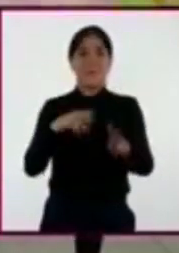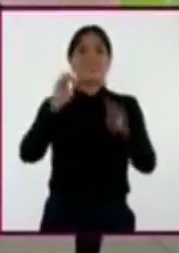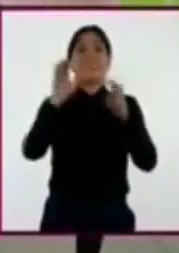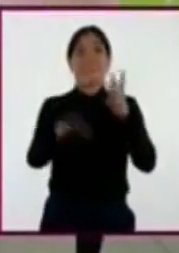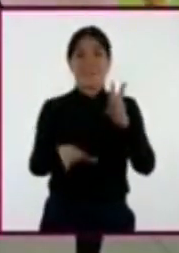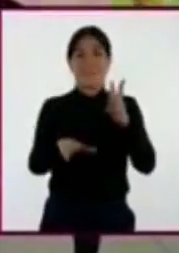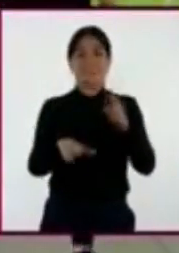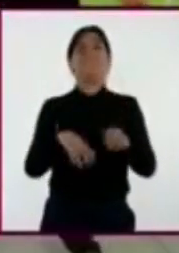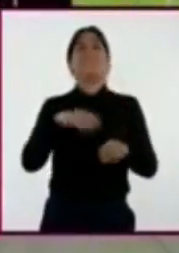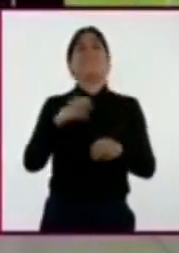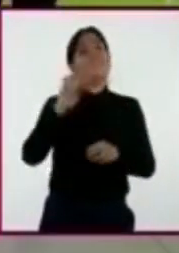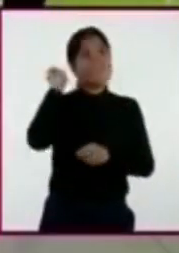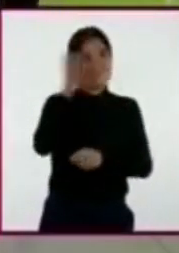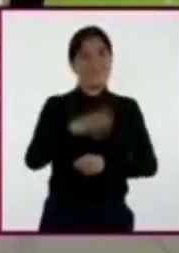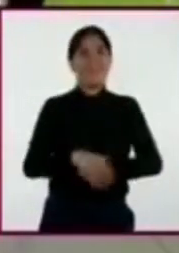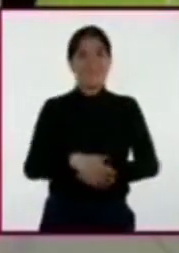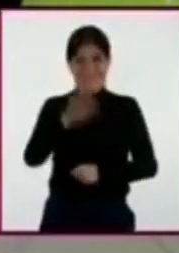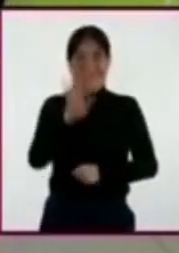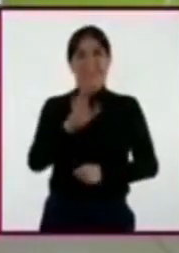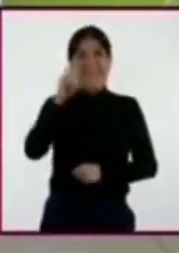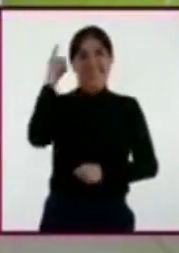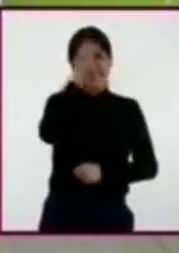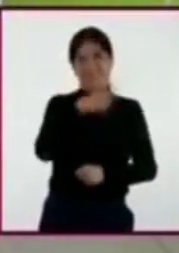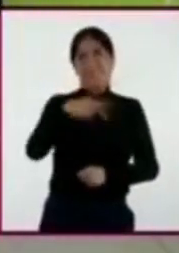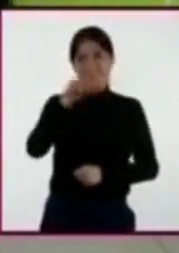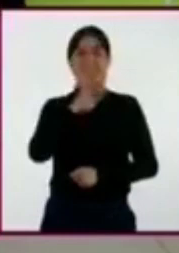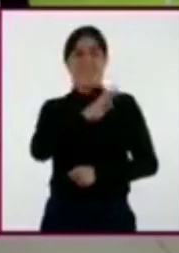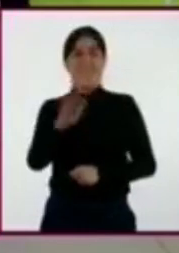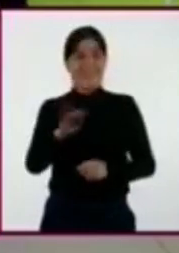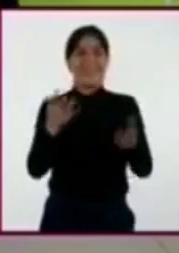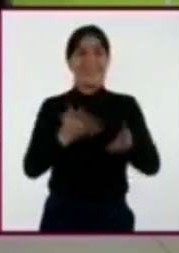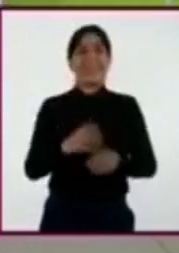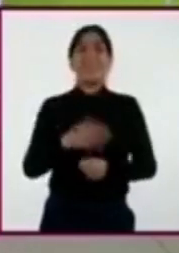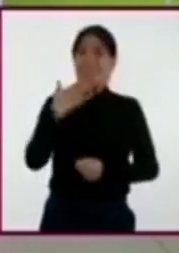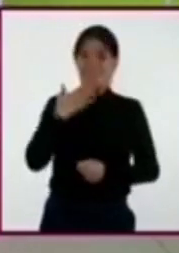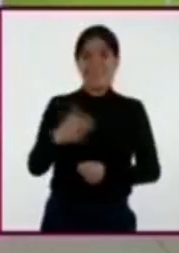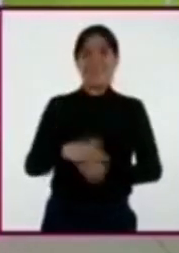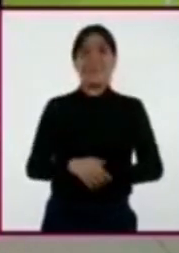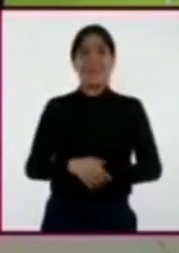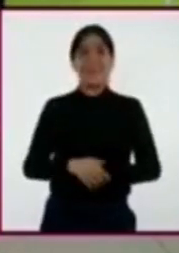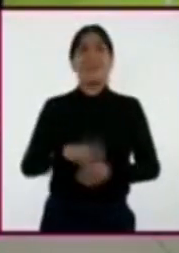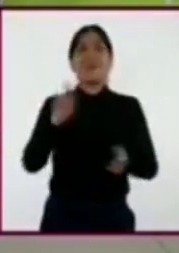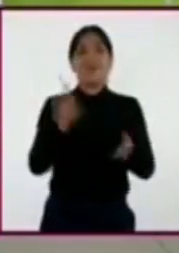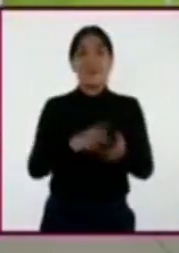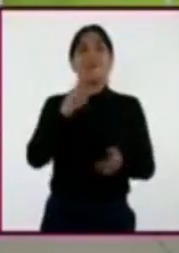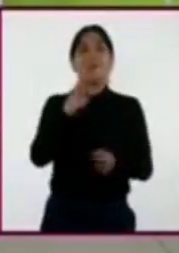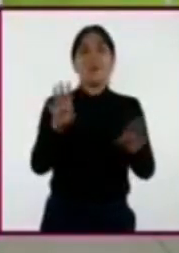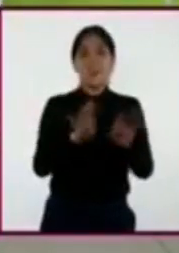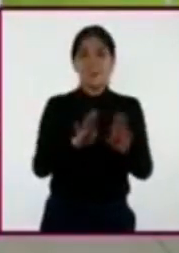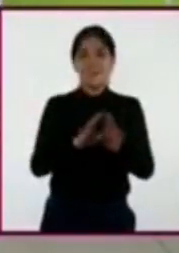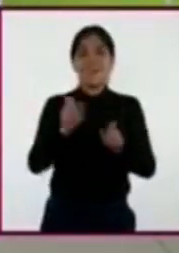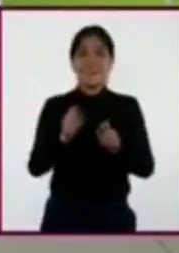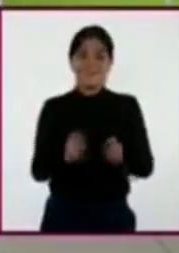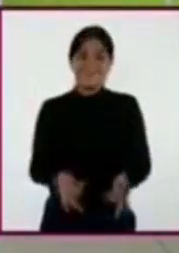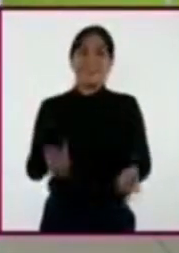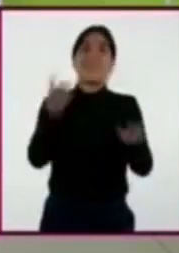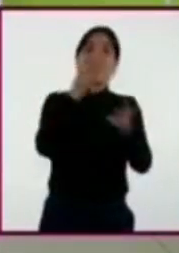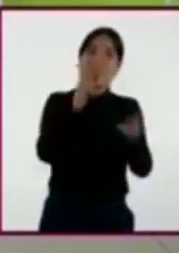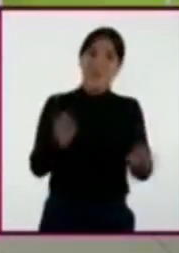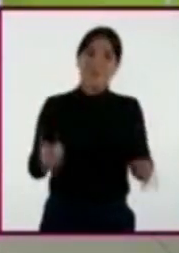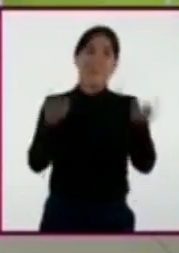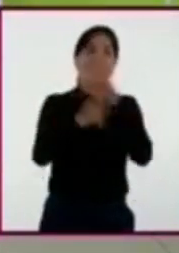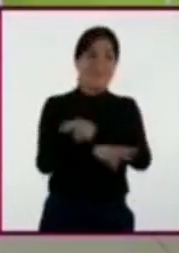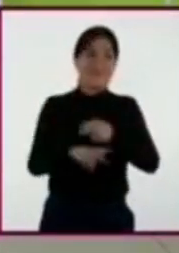1, 2, 3, lanzas. Parece difícil, pero sí lo puedo hacer. Exacto. Ahora vamos a hacerlo con el lado contrario. Recuerden que